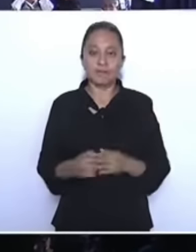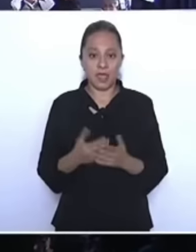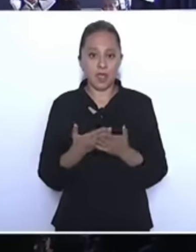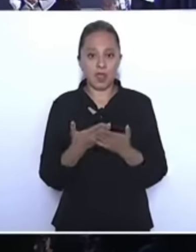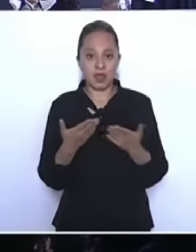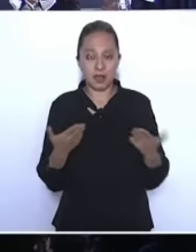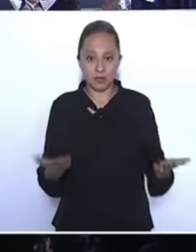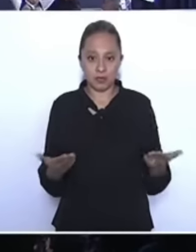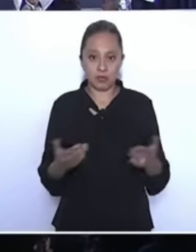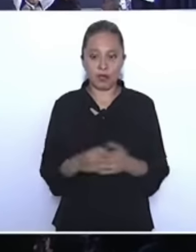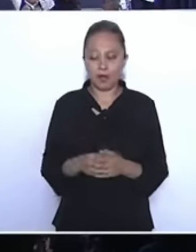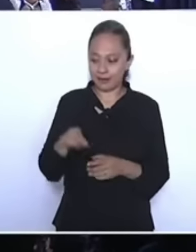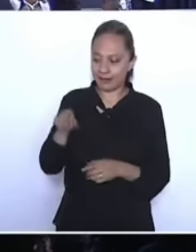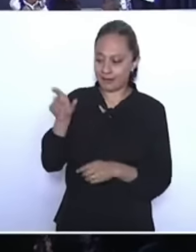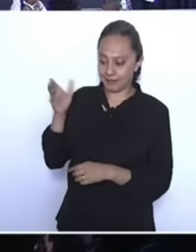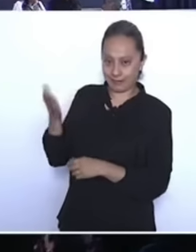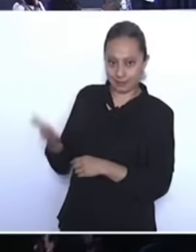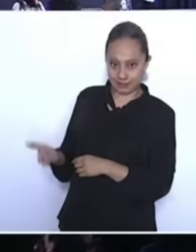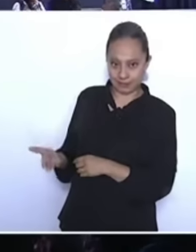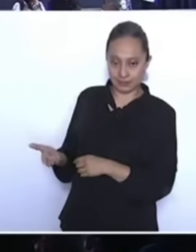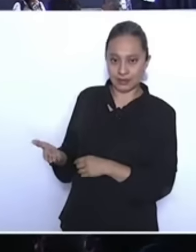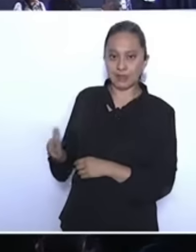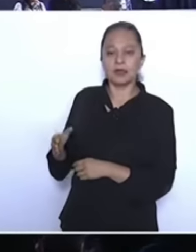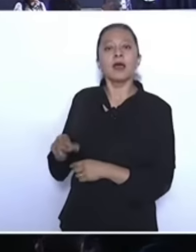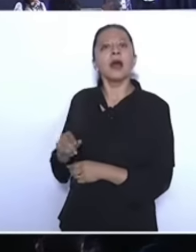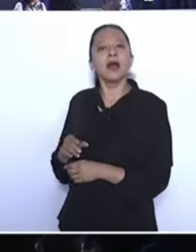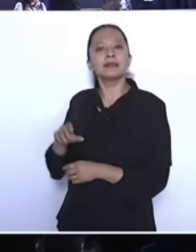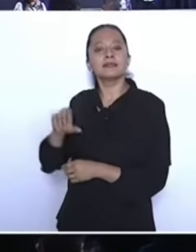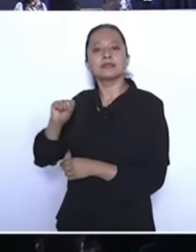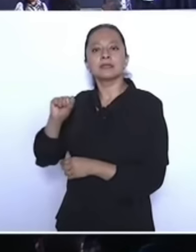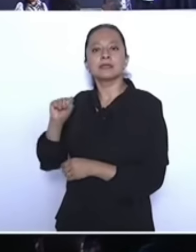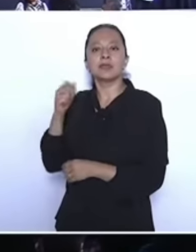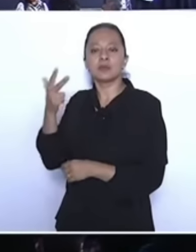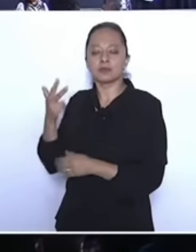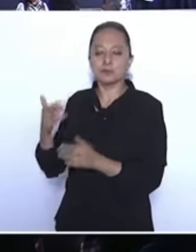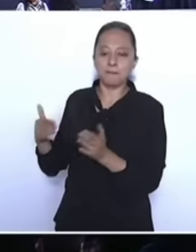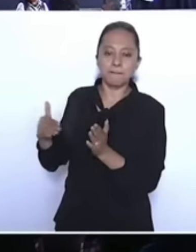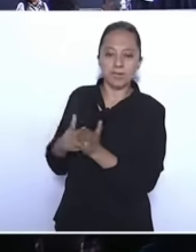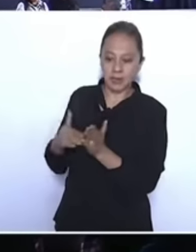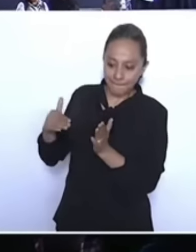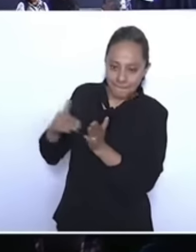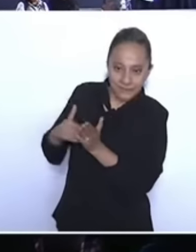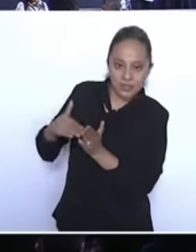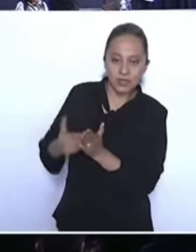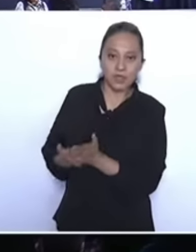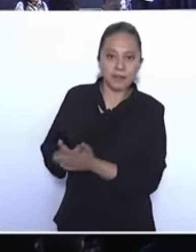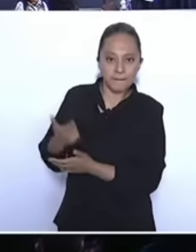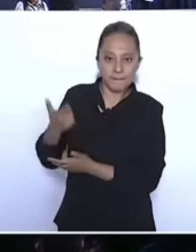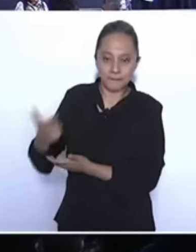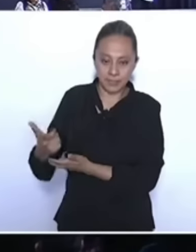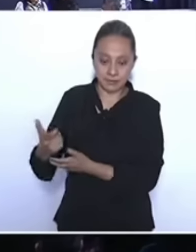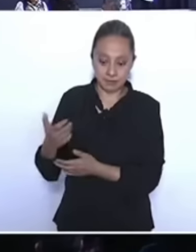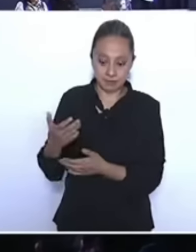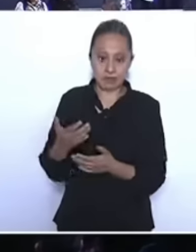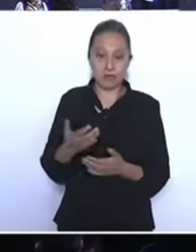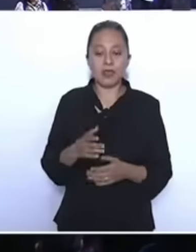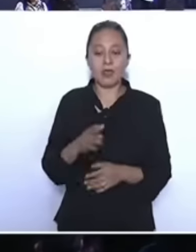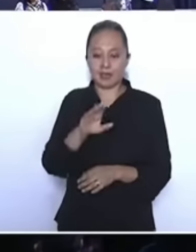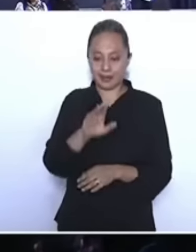el sexenio de Calderón, se invirtieron 68 mil millones de pesos. En el sexenio del presidente